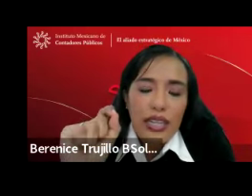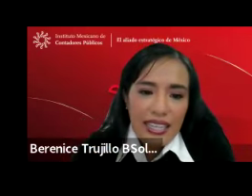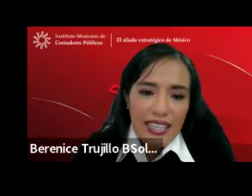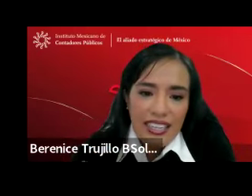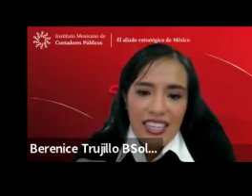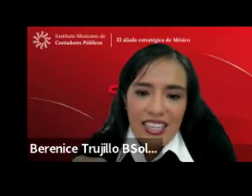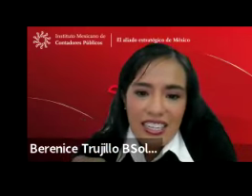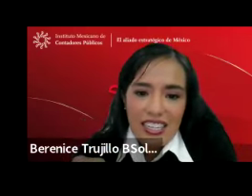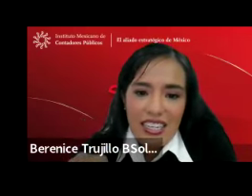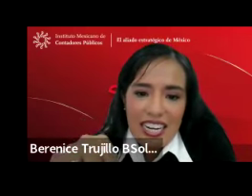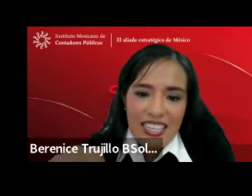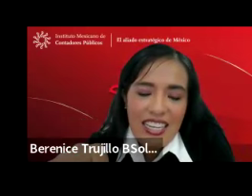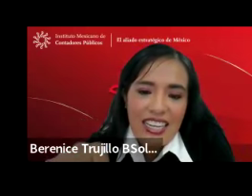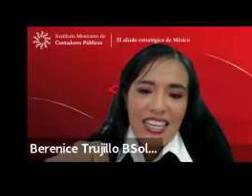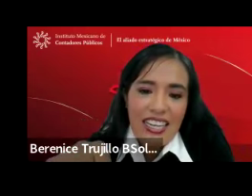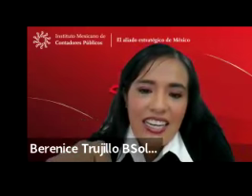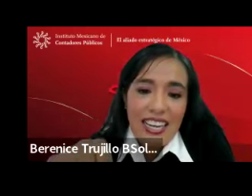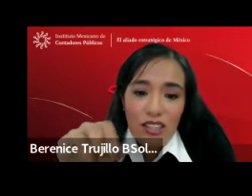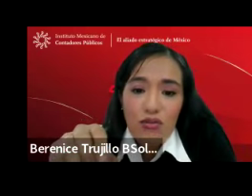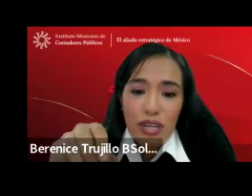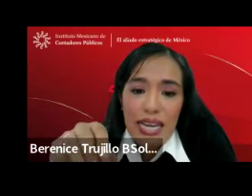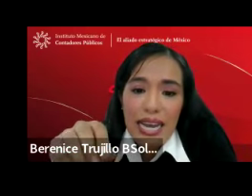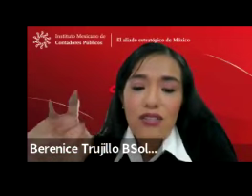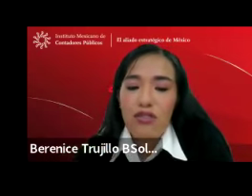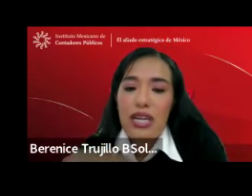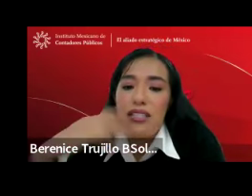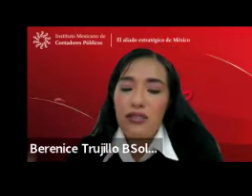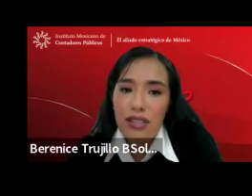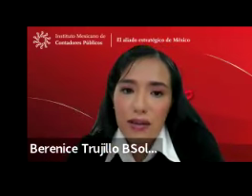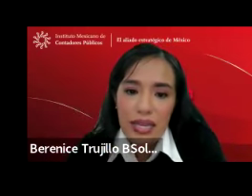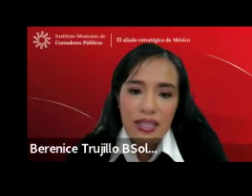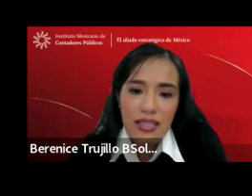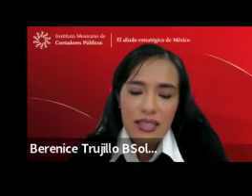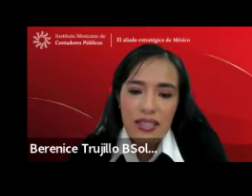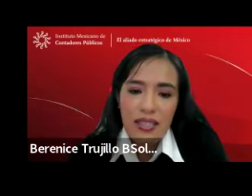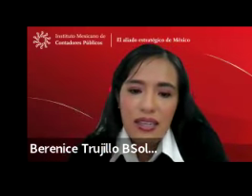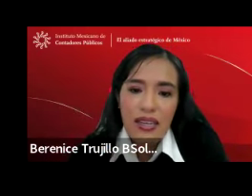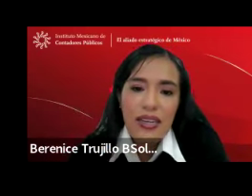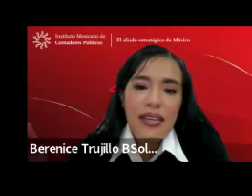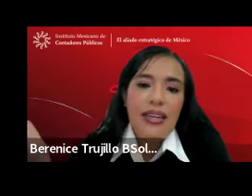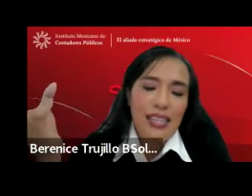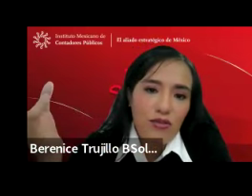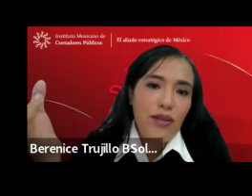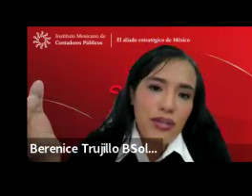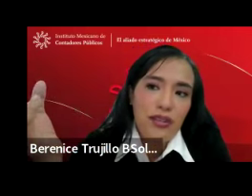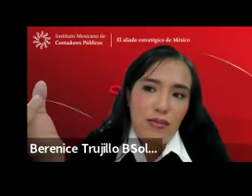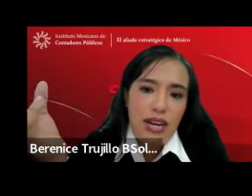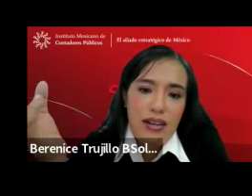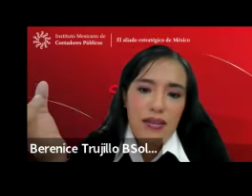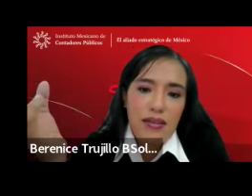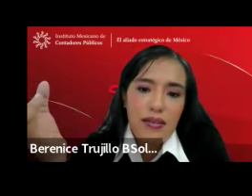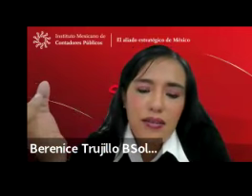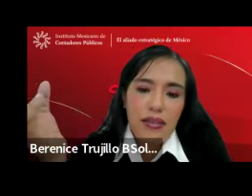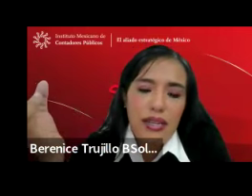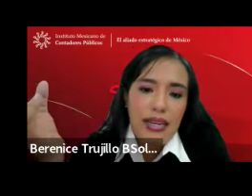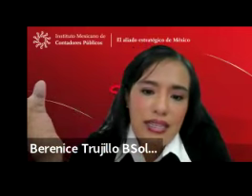Si tu cliente, Clarisa, es una asociación también, es una persona